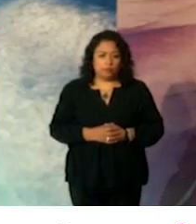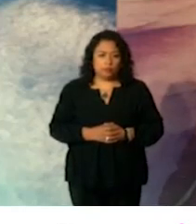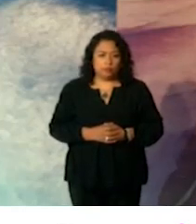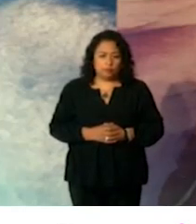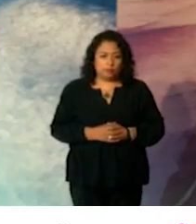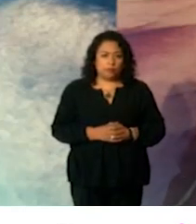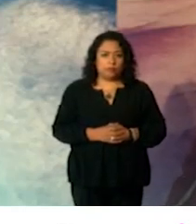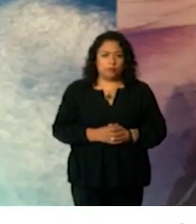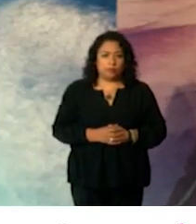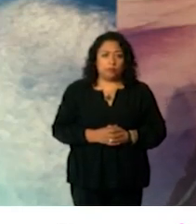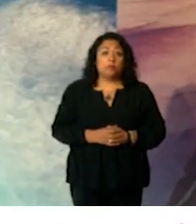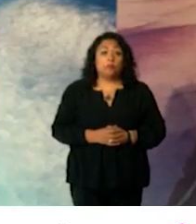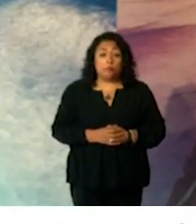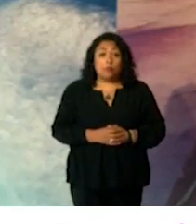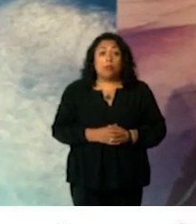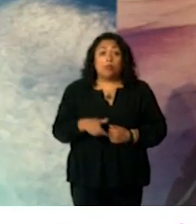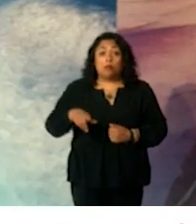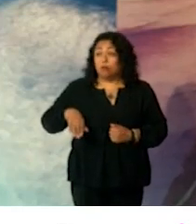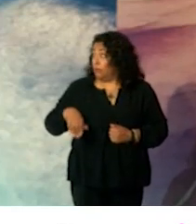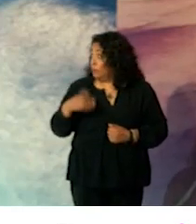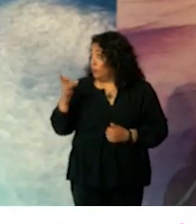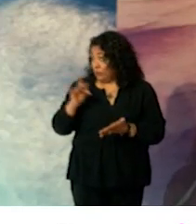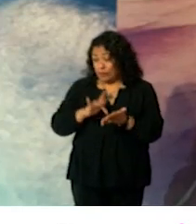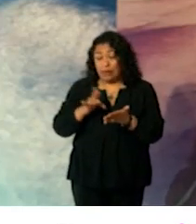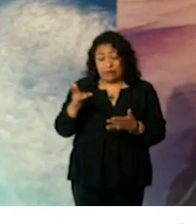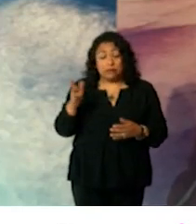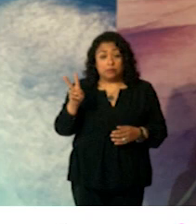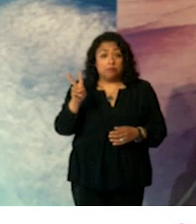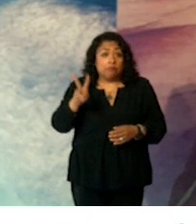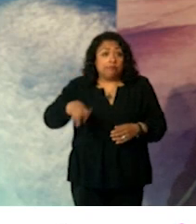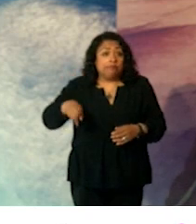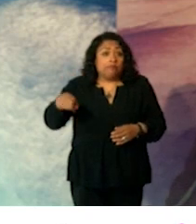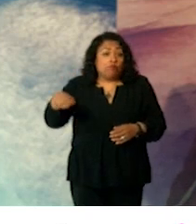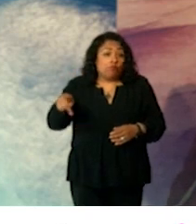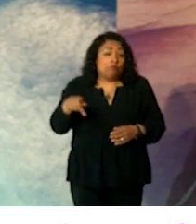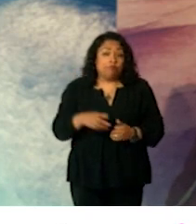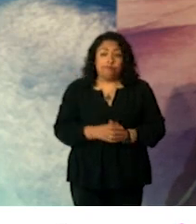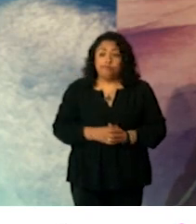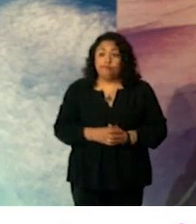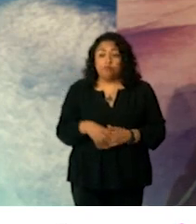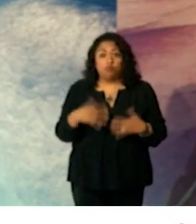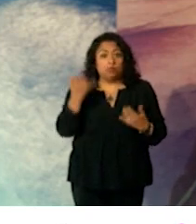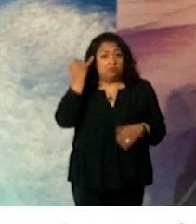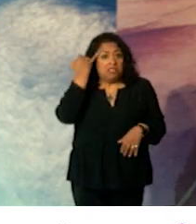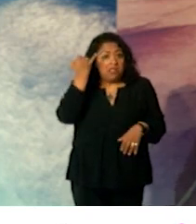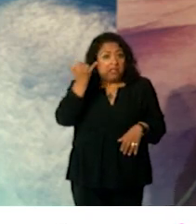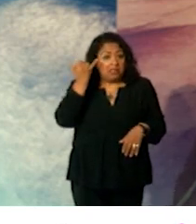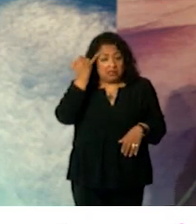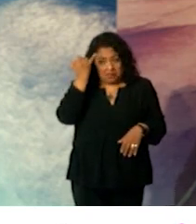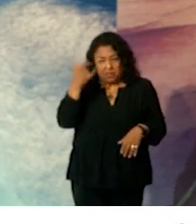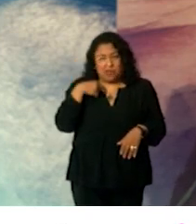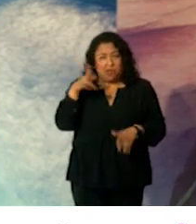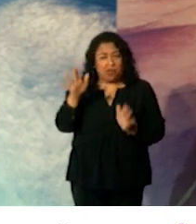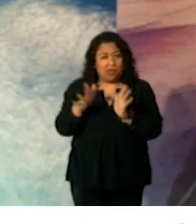Leonor. Grandes reflexiones, Leonor, muchísimas gracias por estas grandes ideas. Yo me quedo